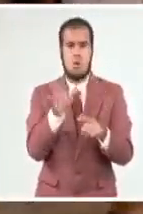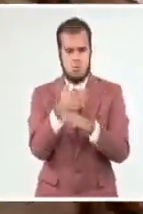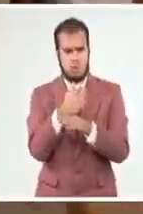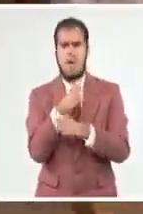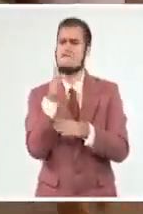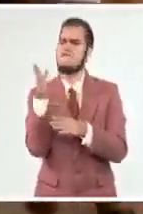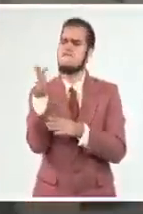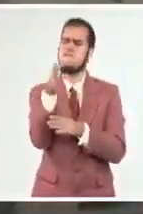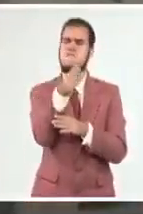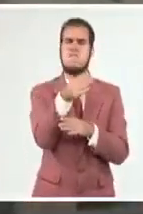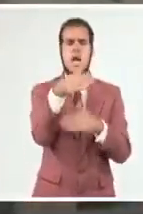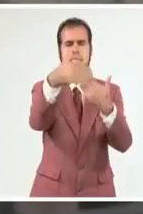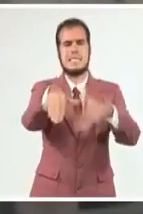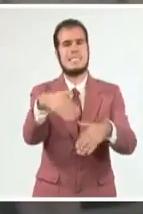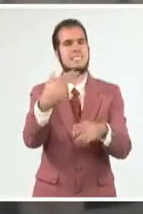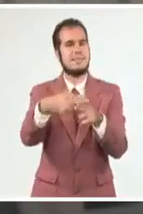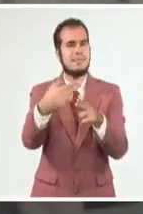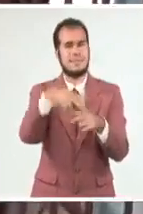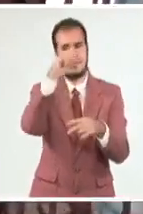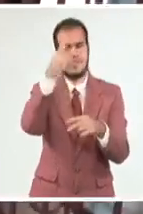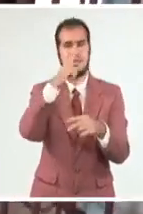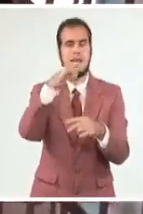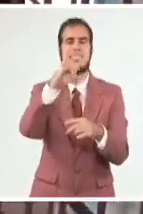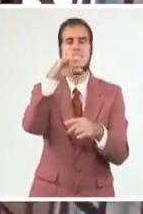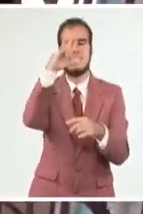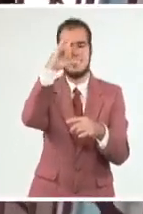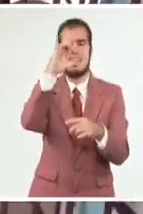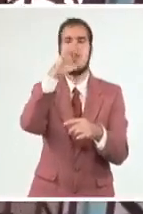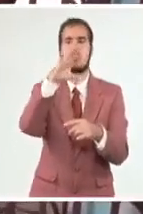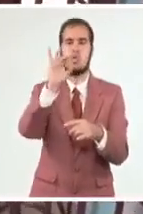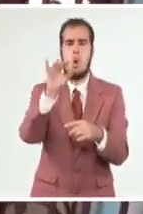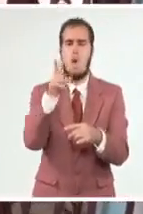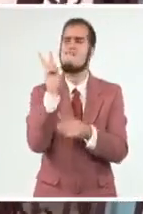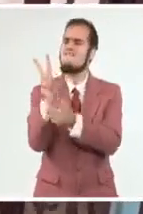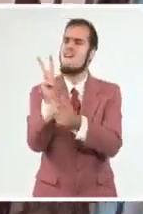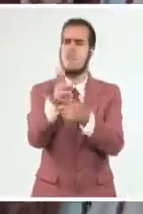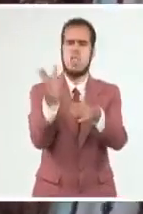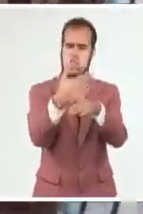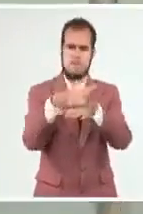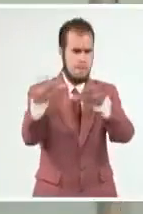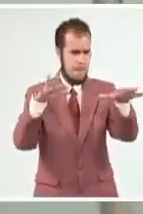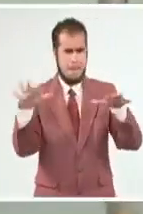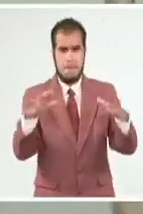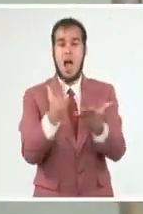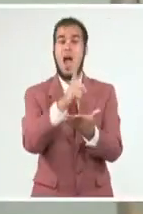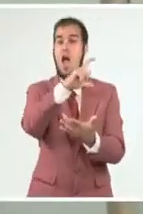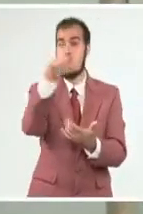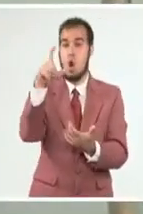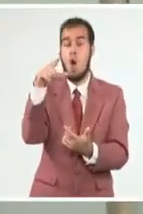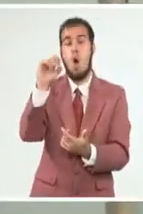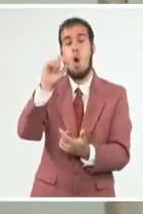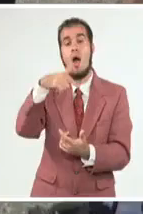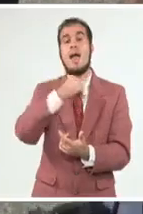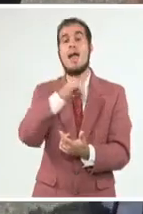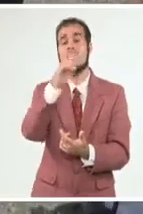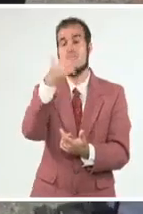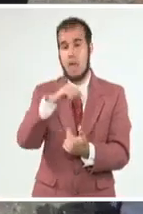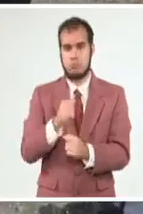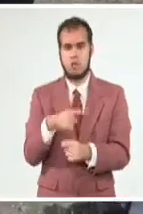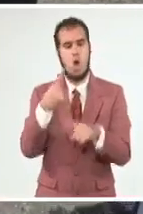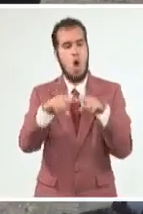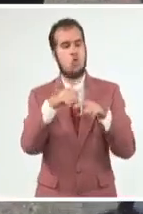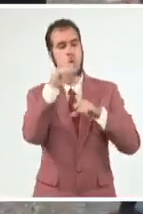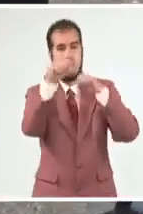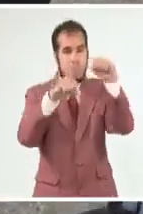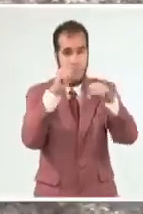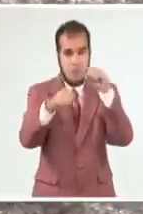de San Isidro, donde visitaron varios lugares de interés social, entre ellos la escuela primaria Fabricio Ojeda, el gimnasio de boxeo Rafael